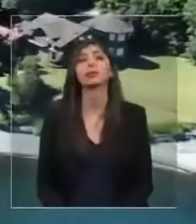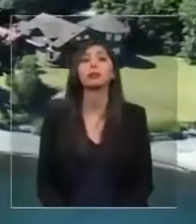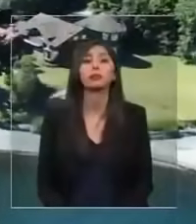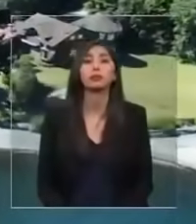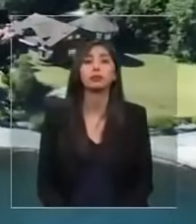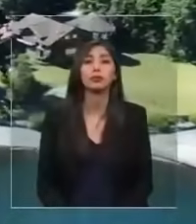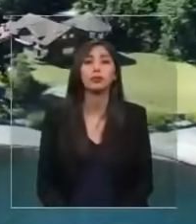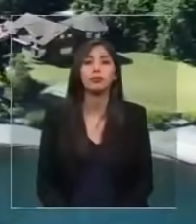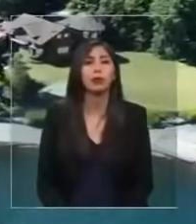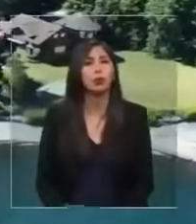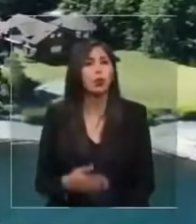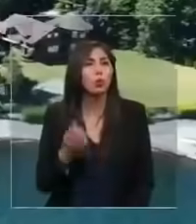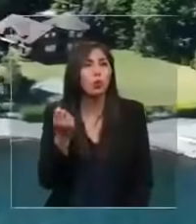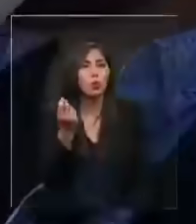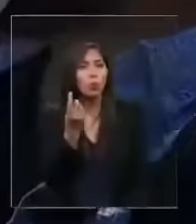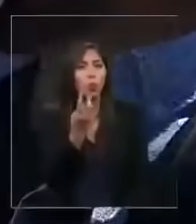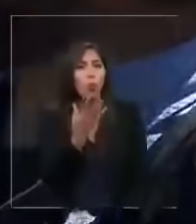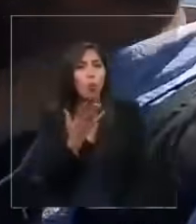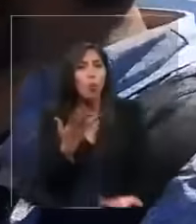¿Hace cuánto